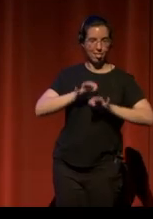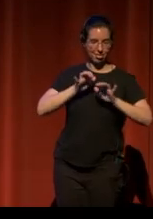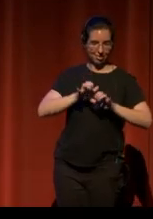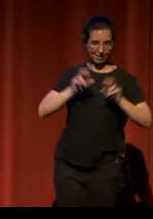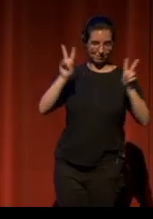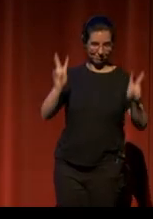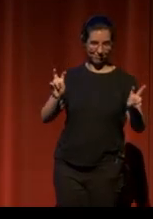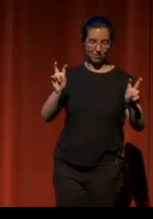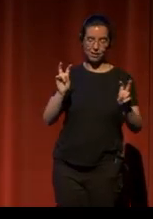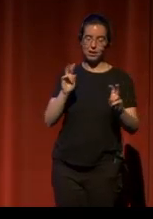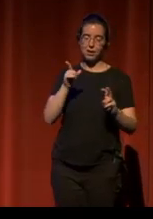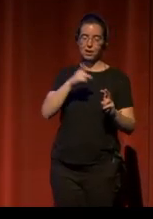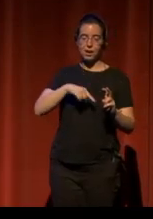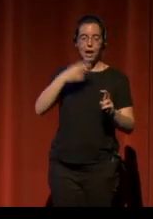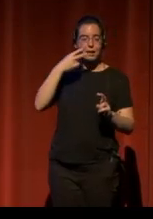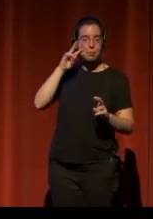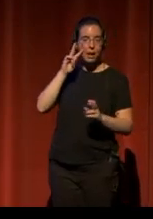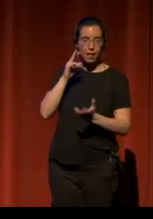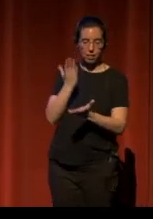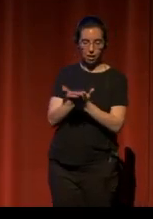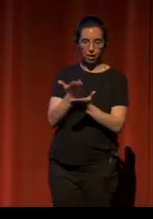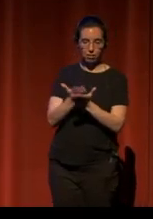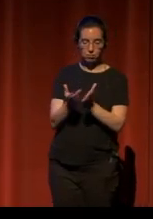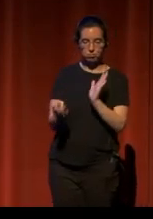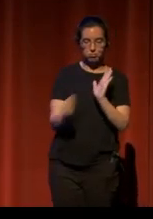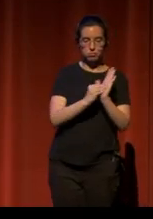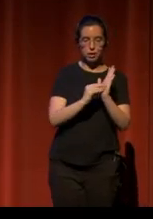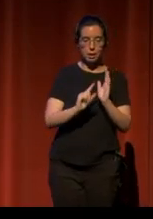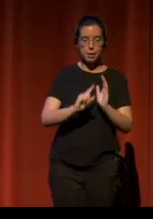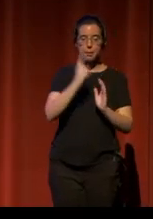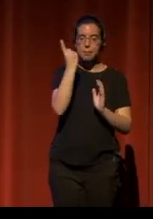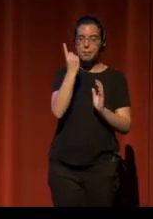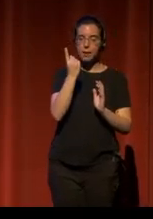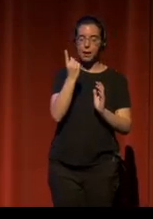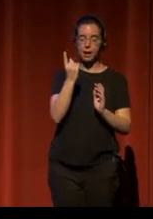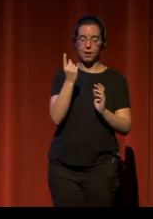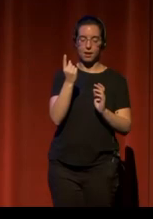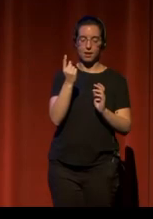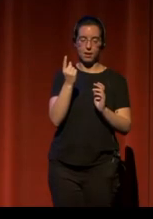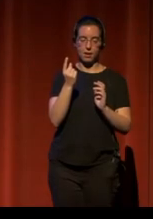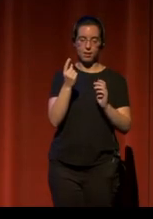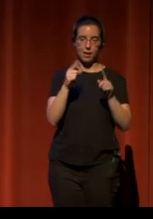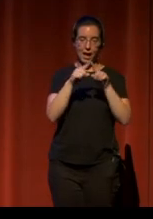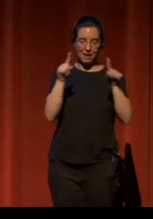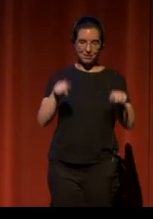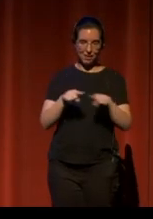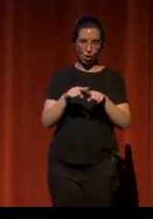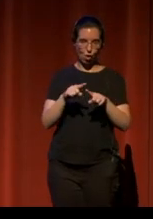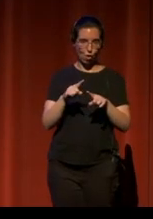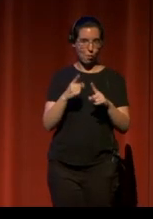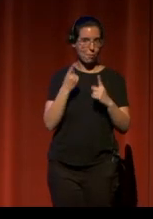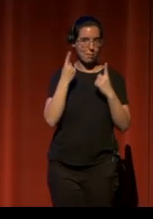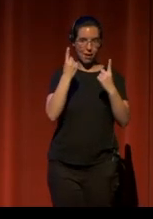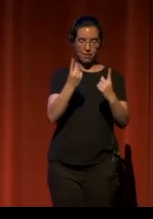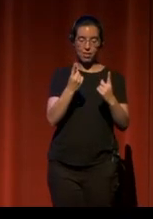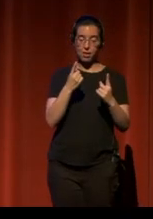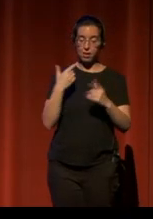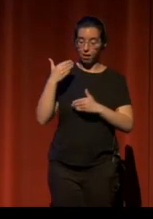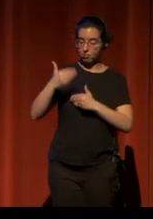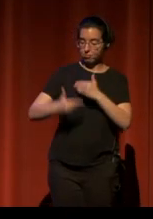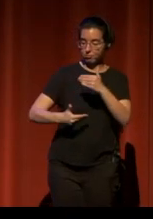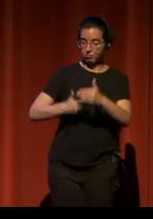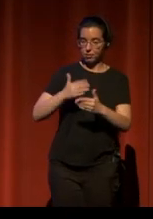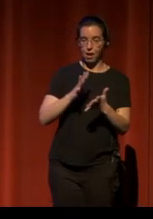experiencia Esto fue la primera versión del toolkit que hicimos no de del hexágono hemos ido perfeccion